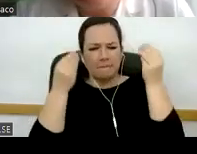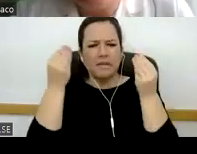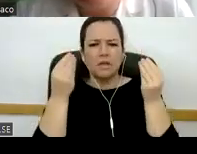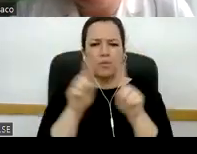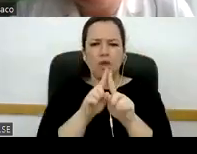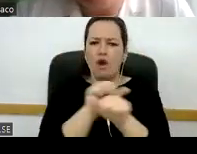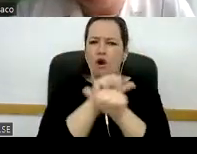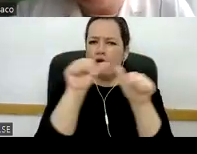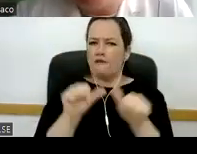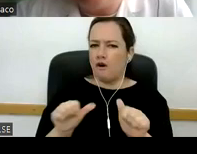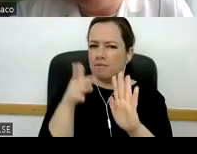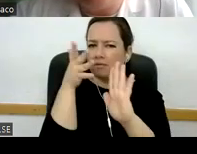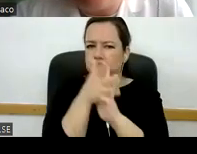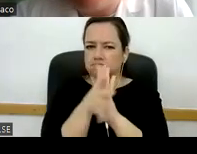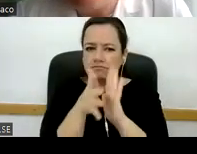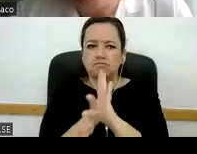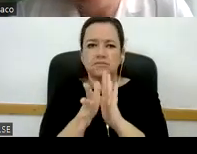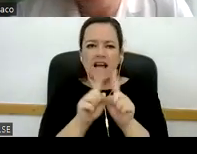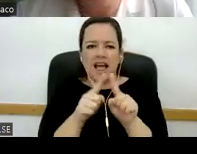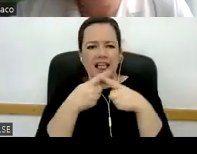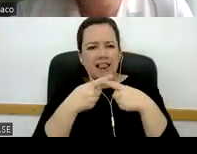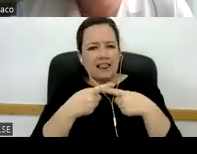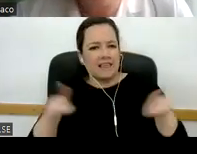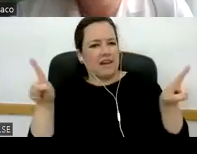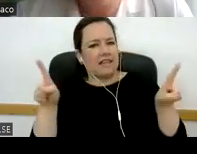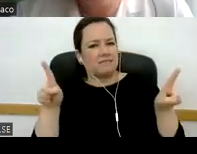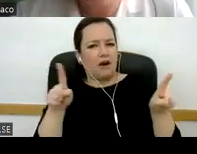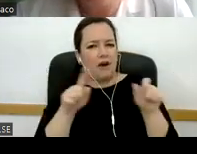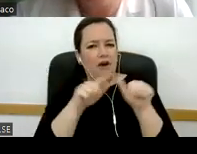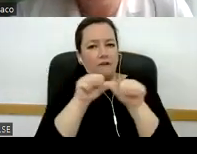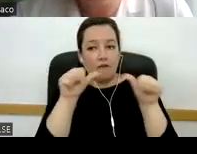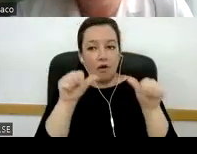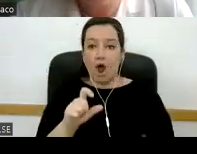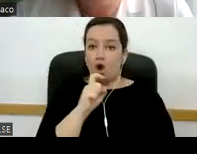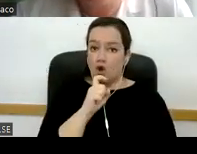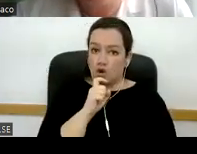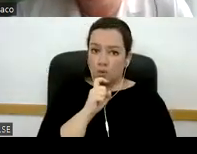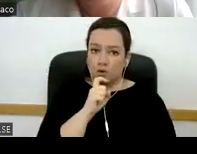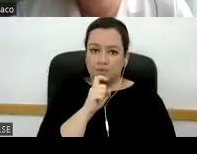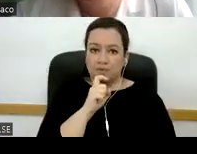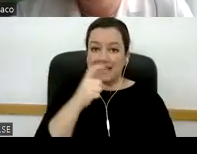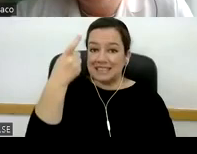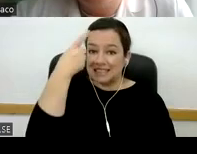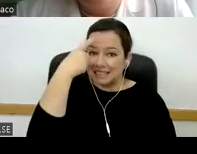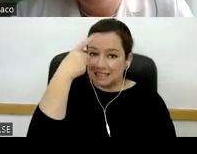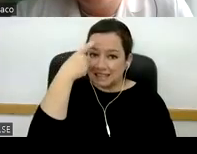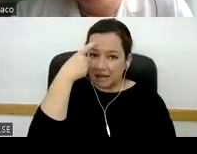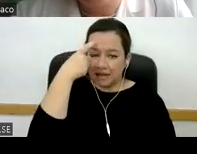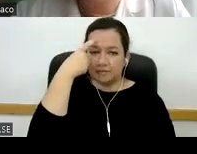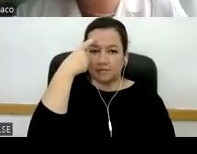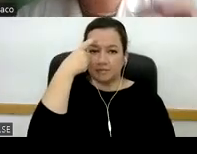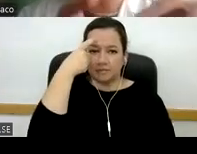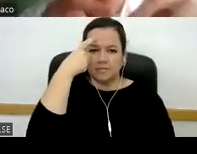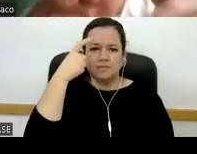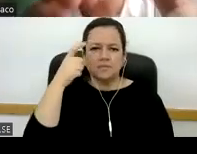de abordarlo diferente o ligeramente diferente sería saber